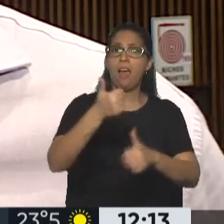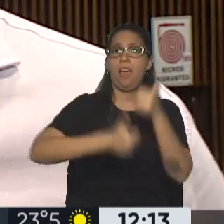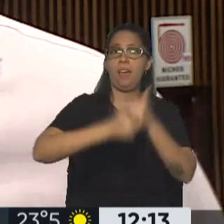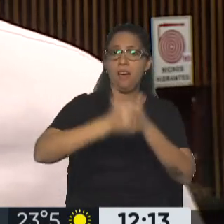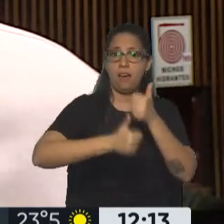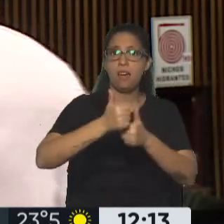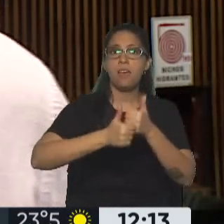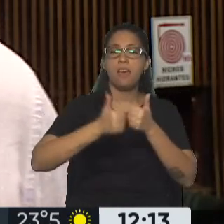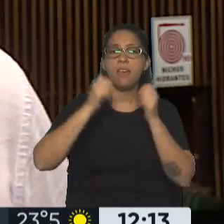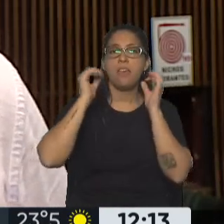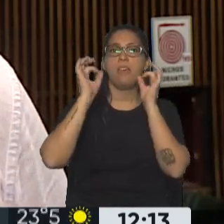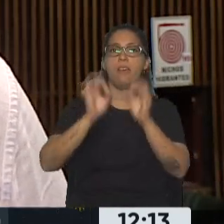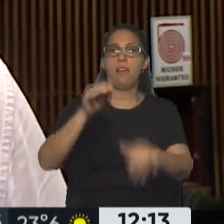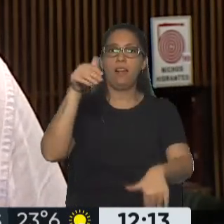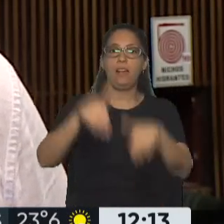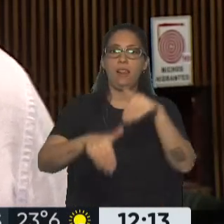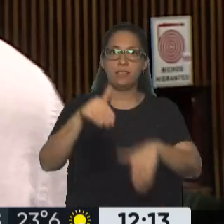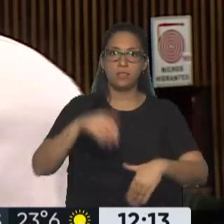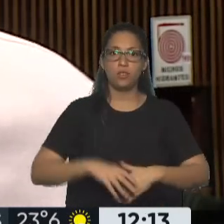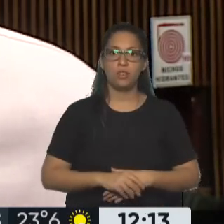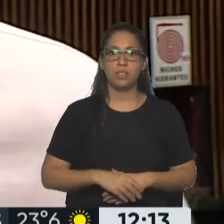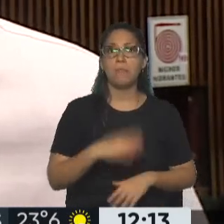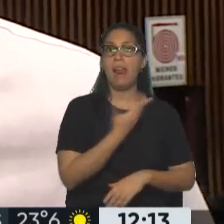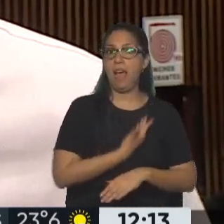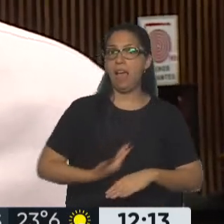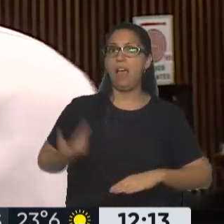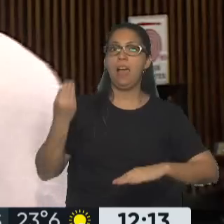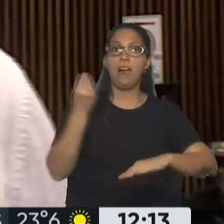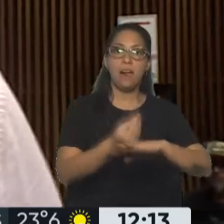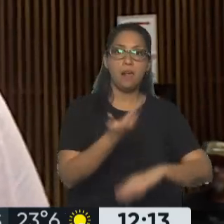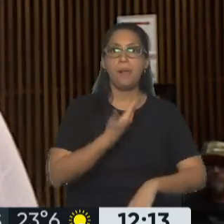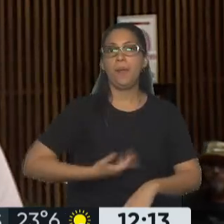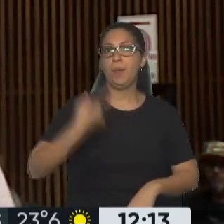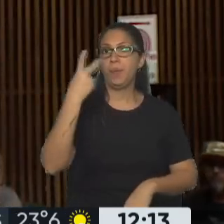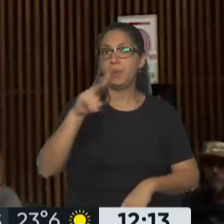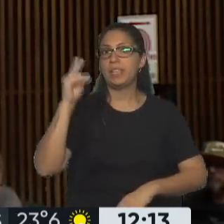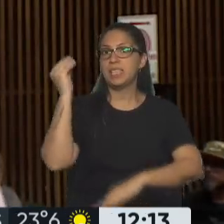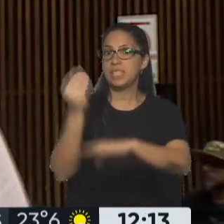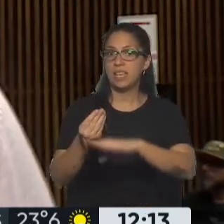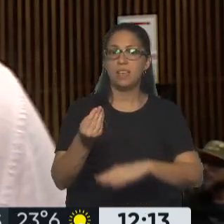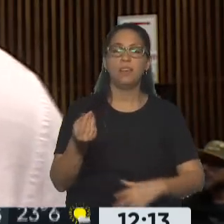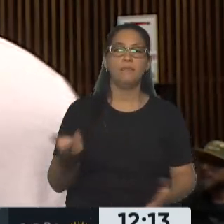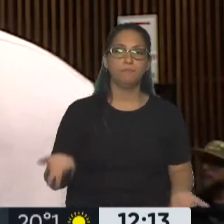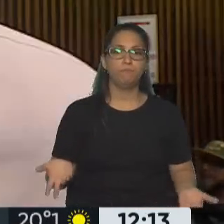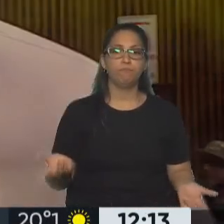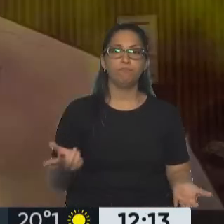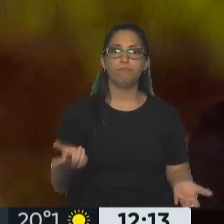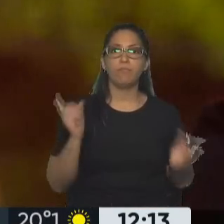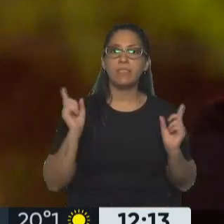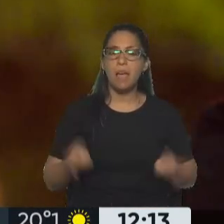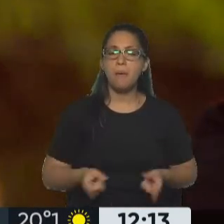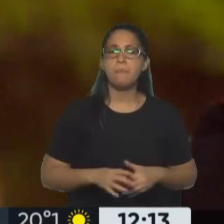frente lleve a la presidencia, a la vicepresidencia, en nuestro caso, obviamente, a las